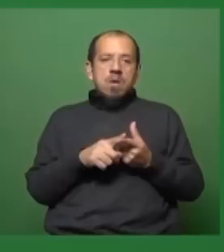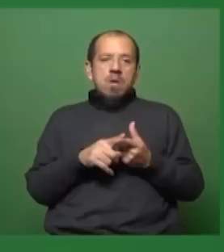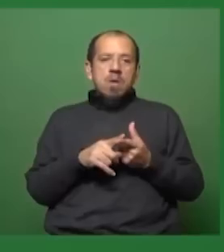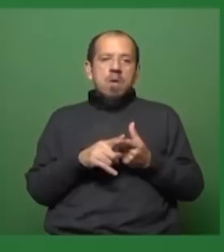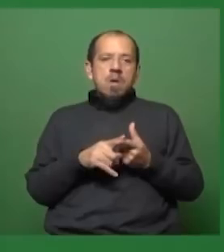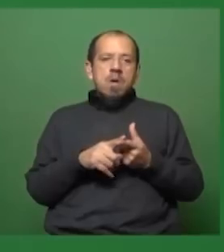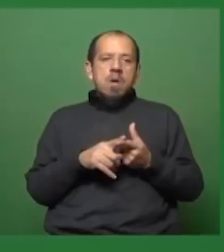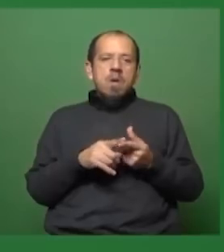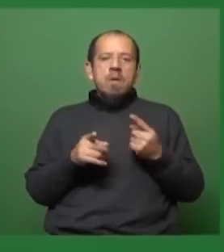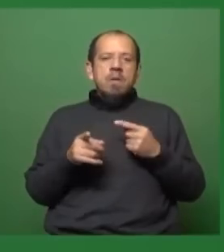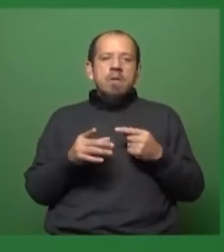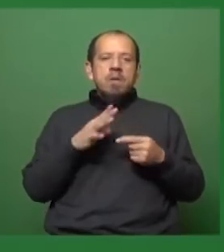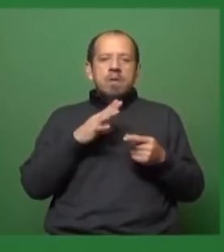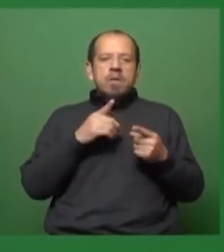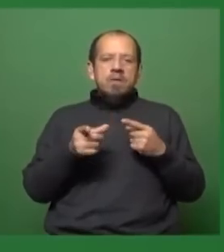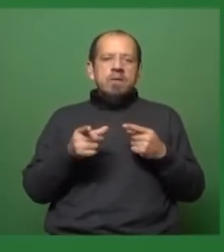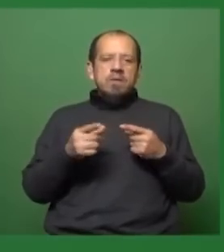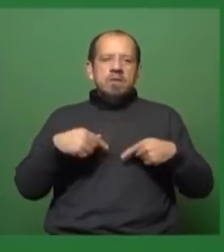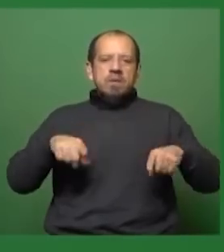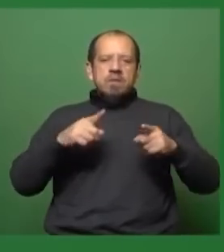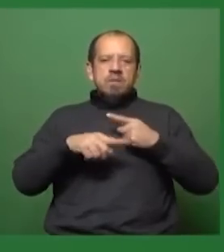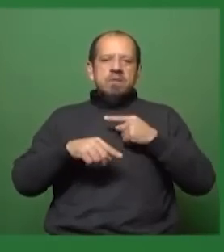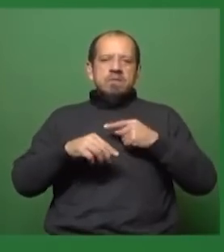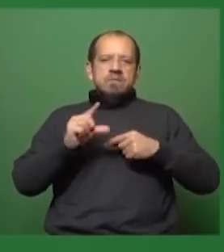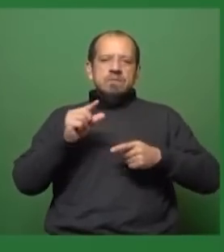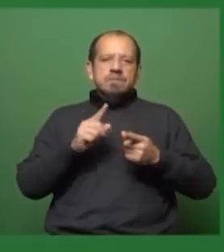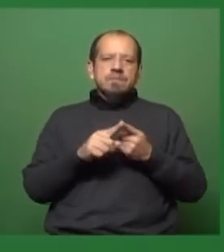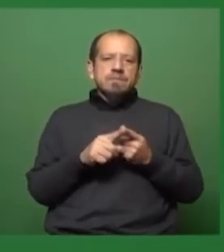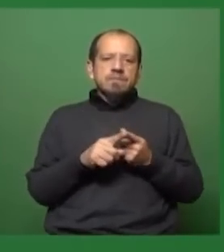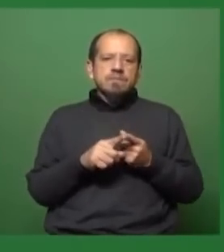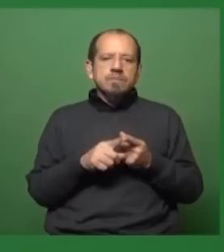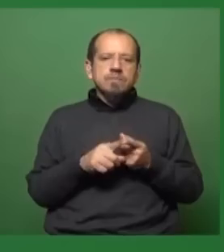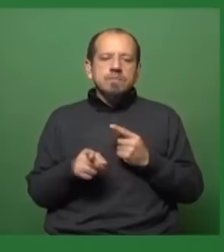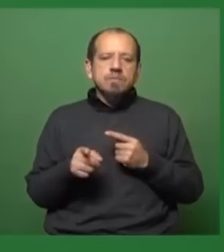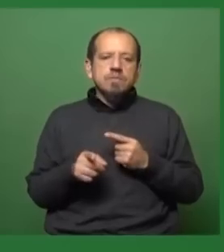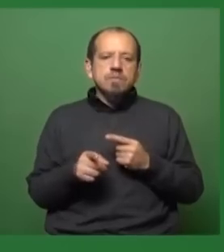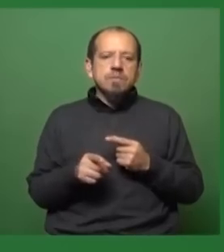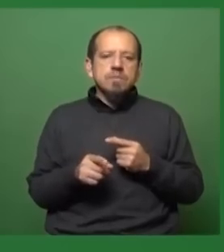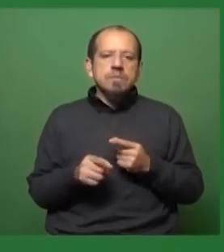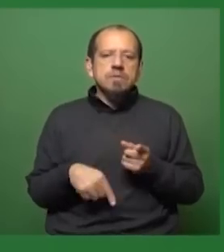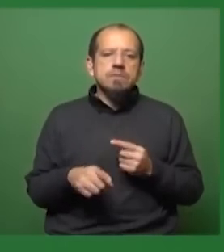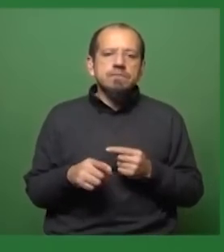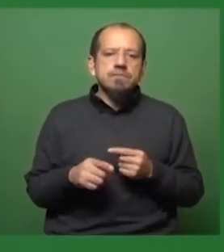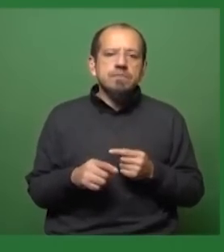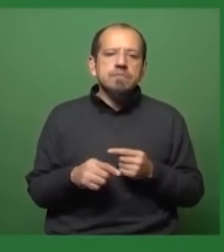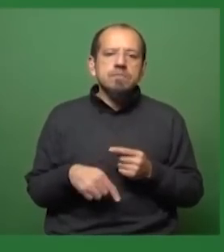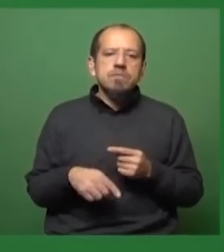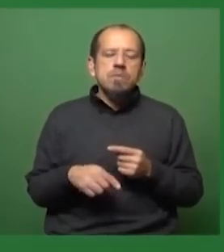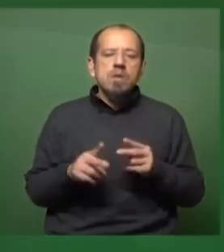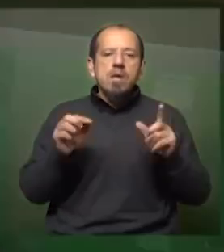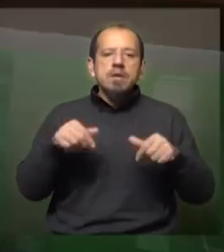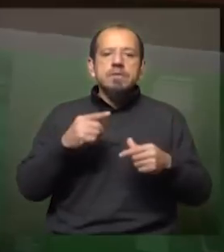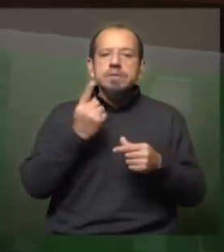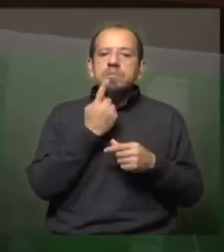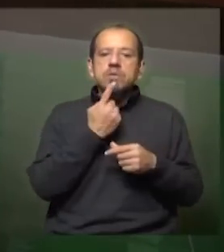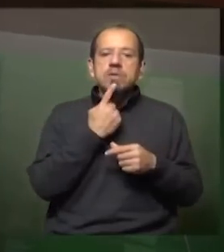marchas y contramarchas y sobre todo ha tenido muy pocos resultados no muy poco eco de regional y además muy magros resultados en